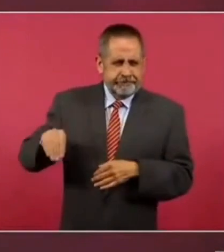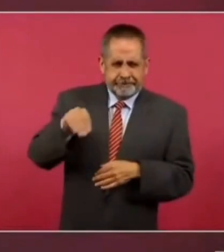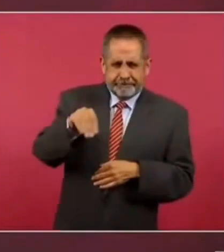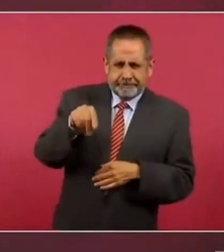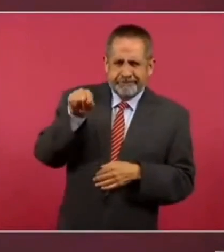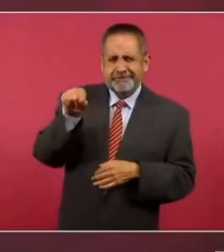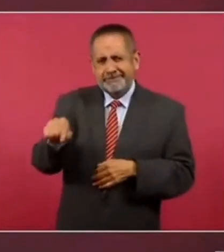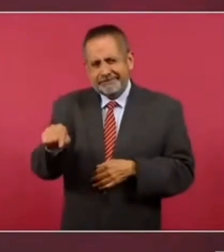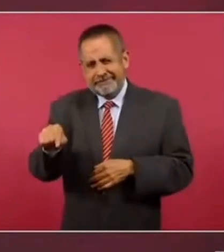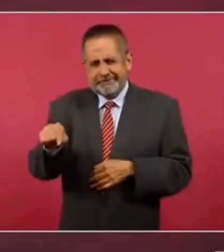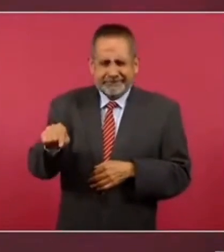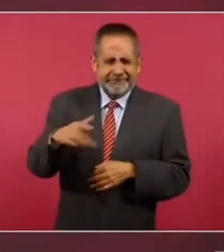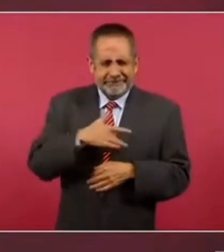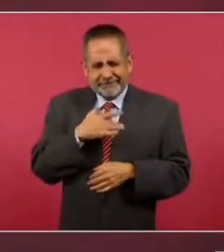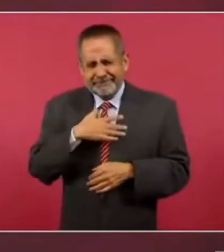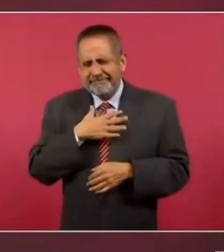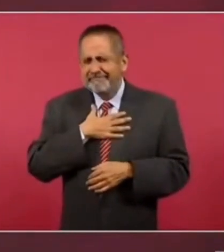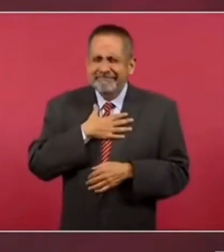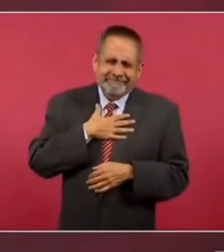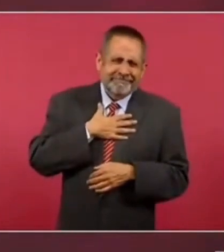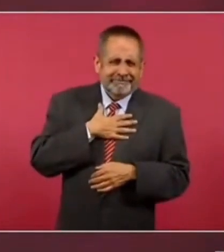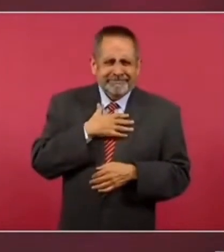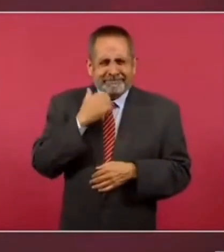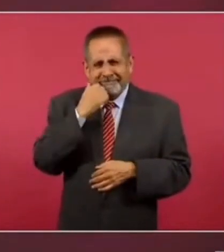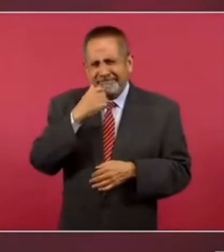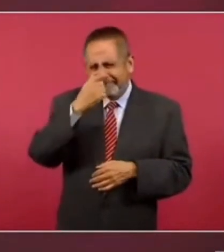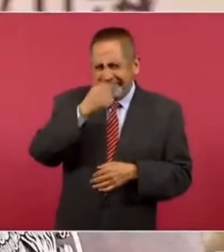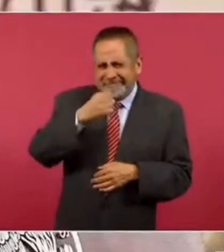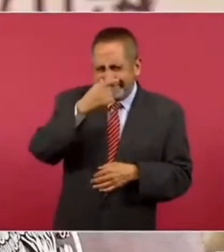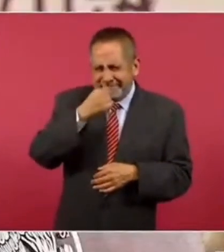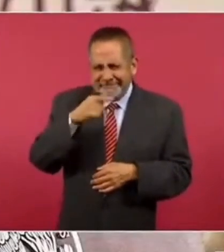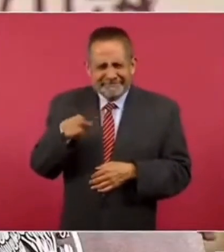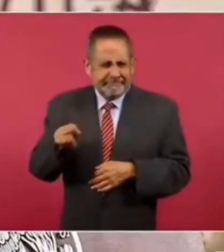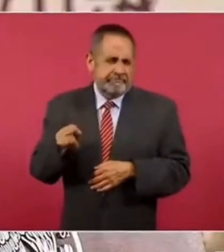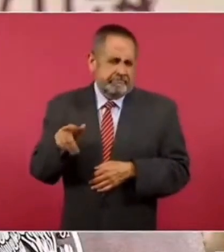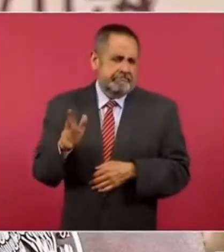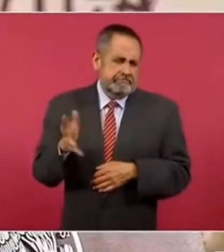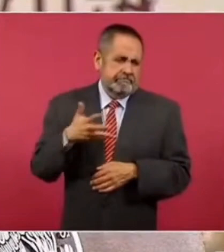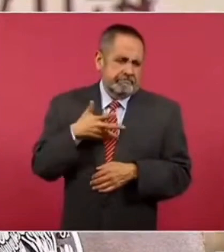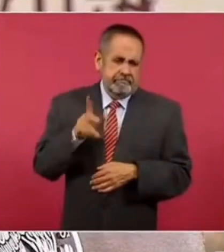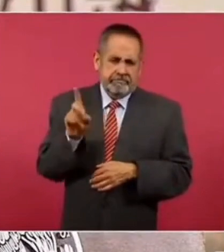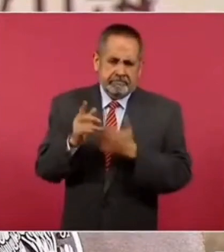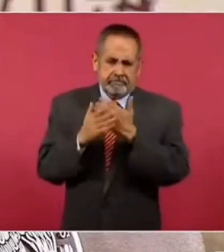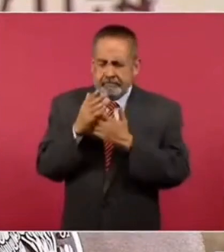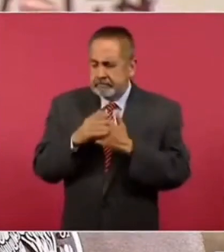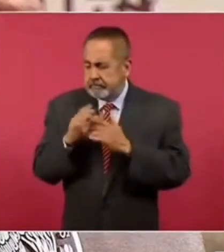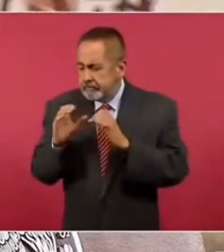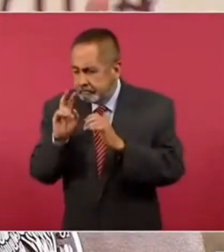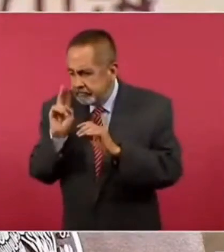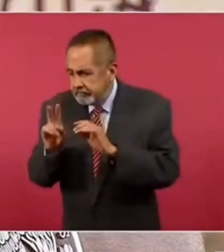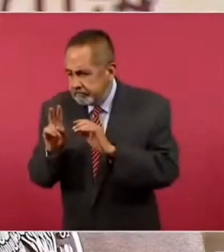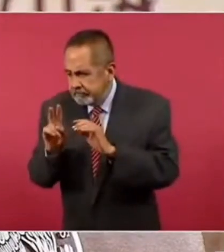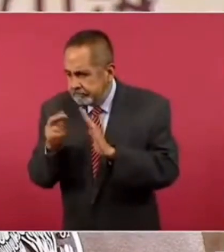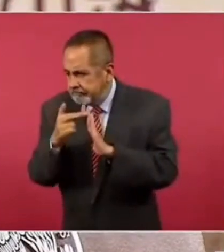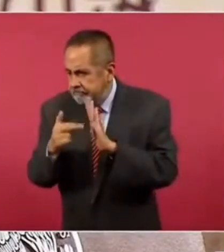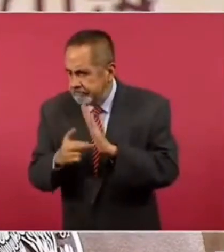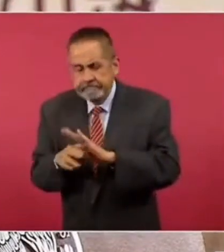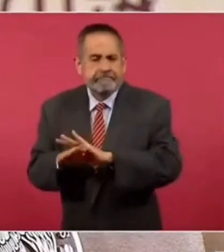tenía, pues iba ya con síntomas de resfriado por prevención y por